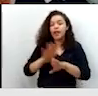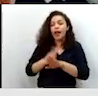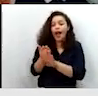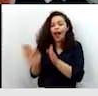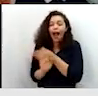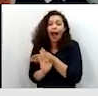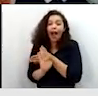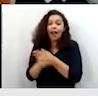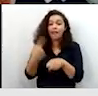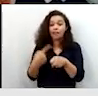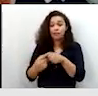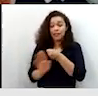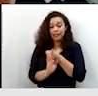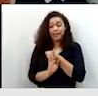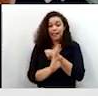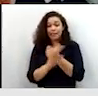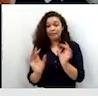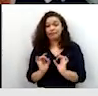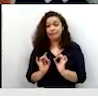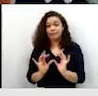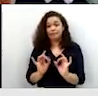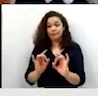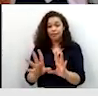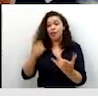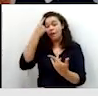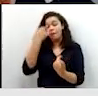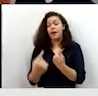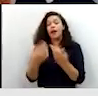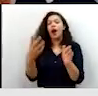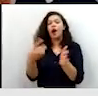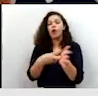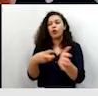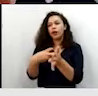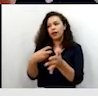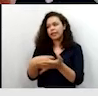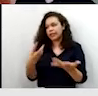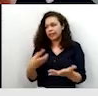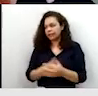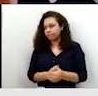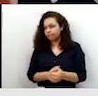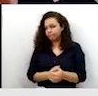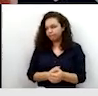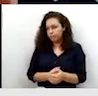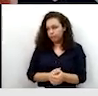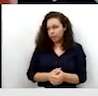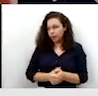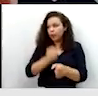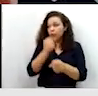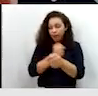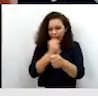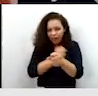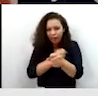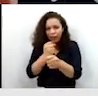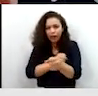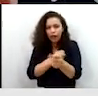de enfermedades mediante la corrección de prácticas que pueden